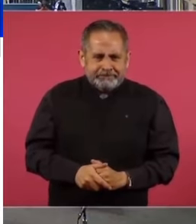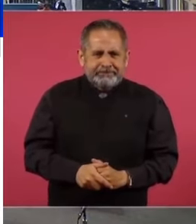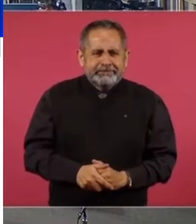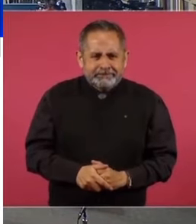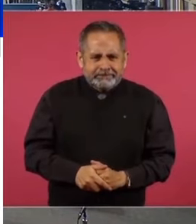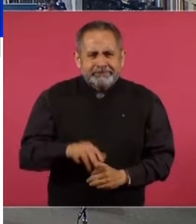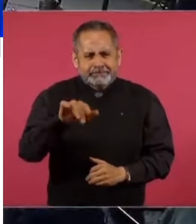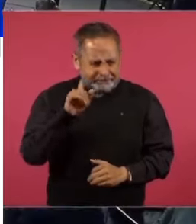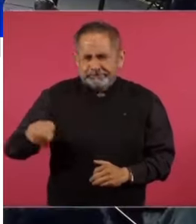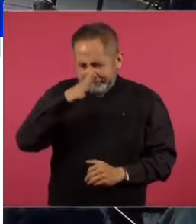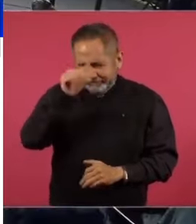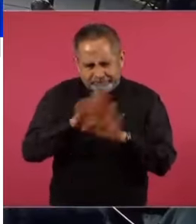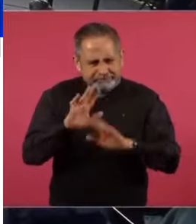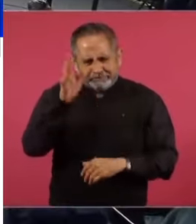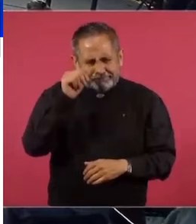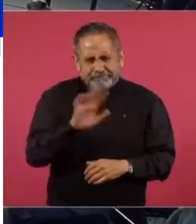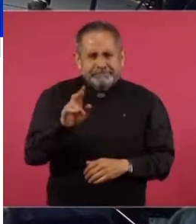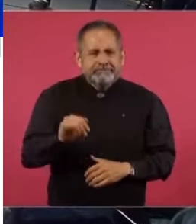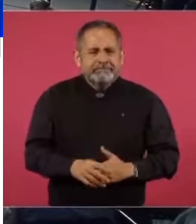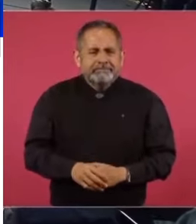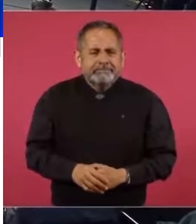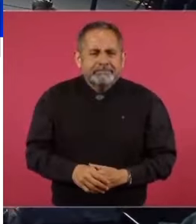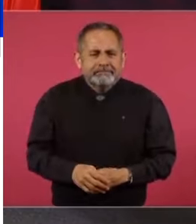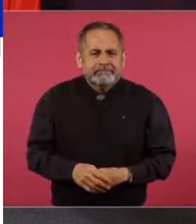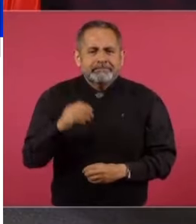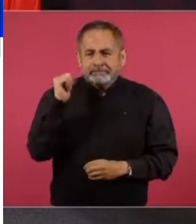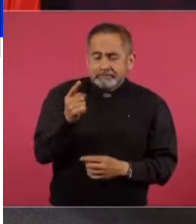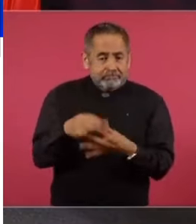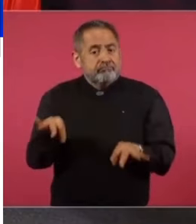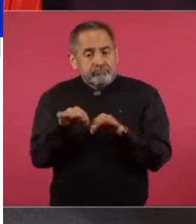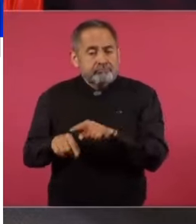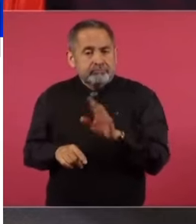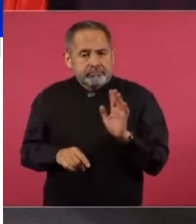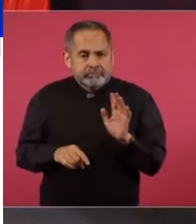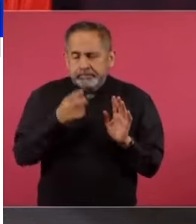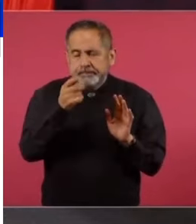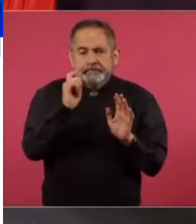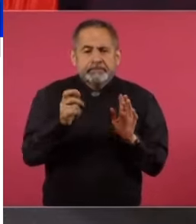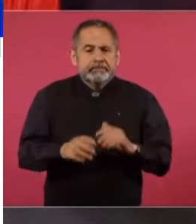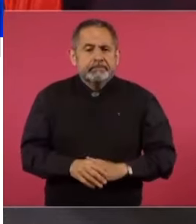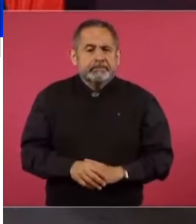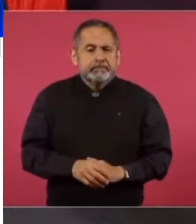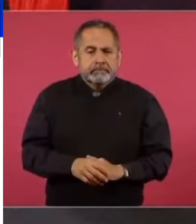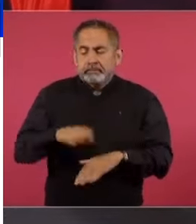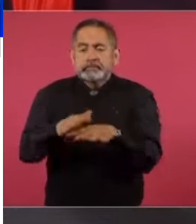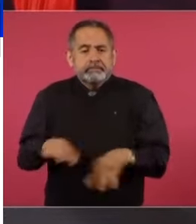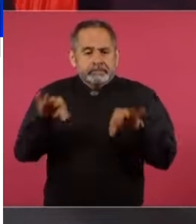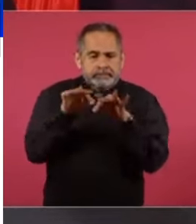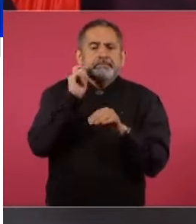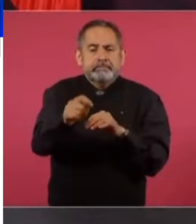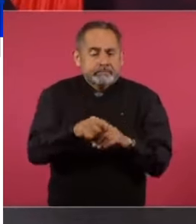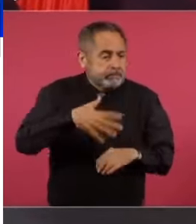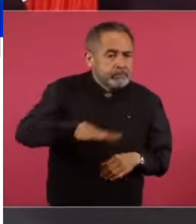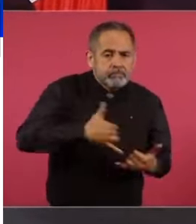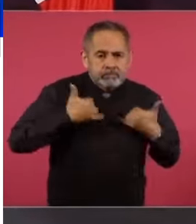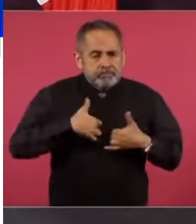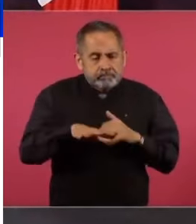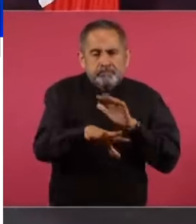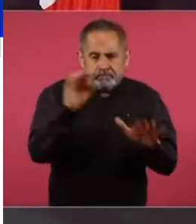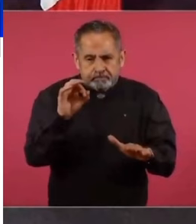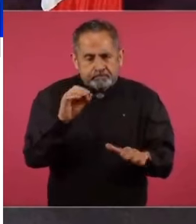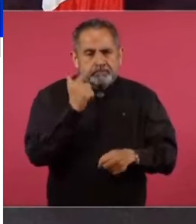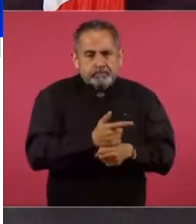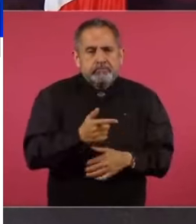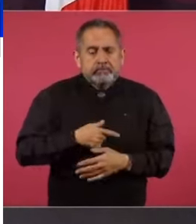Sí, llegamos a ese acuerdo de que si teníamos algo importante, es decir, lo más importante pues es encontrar a los muchachos,